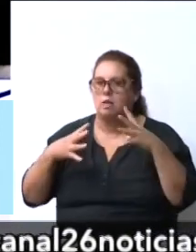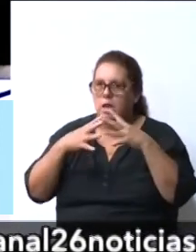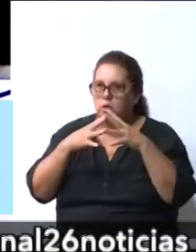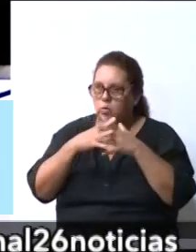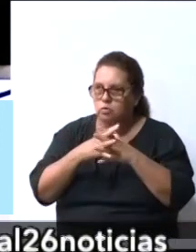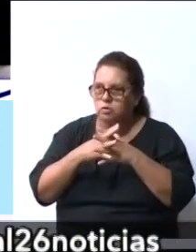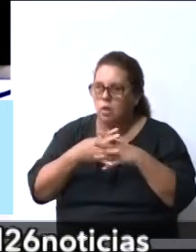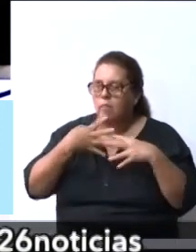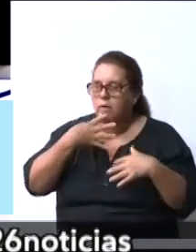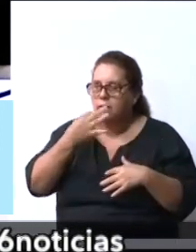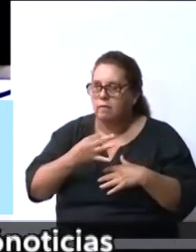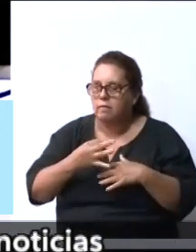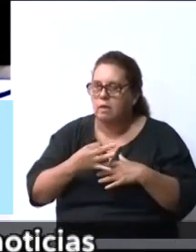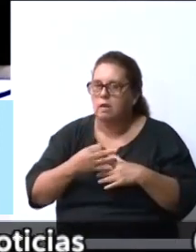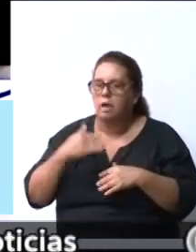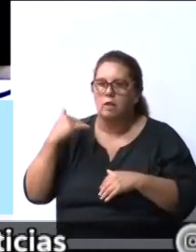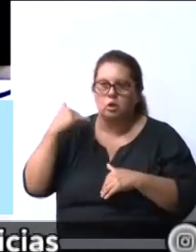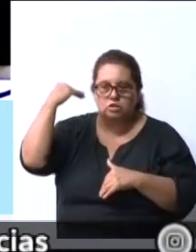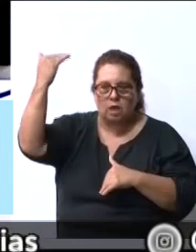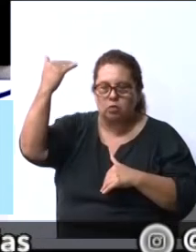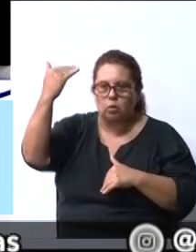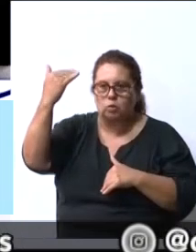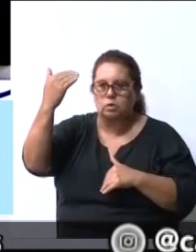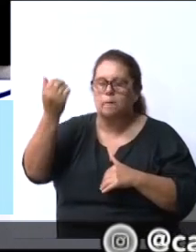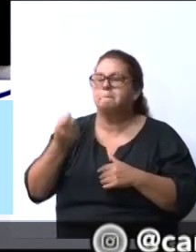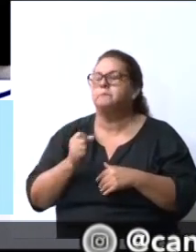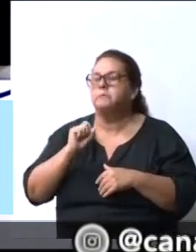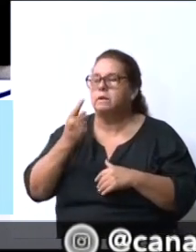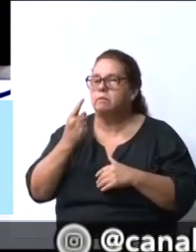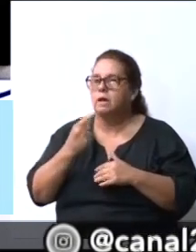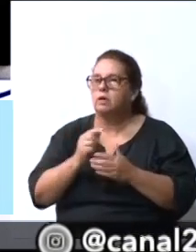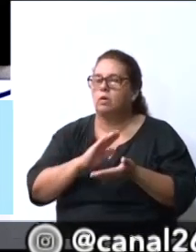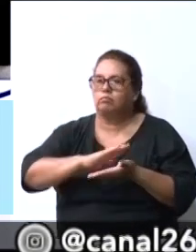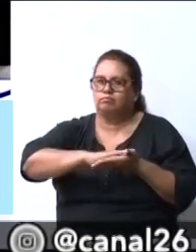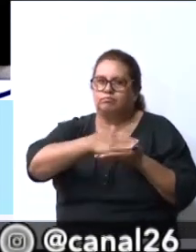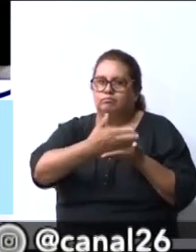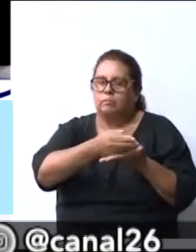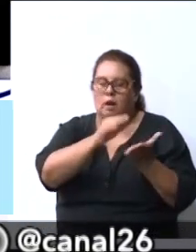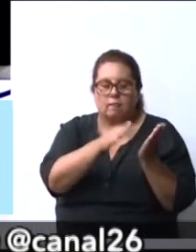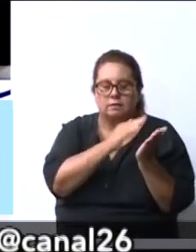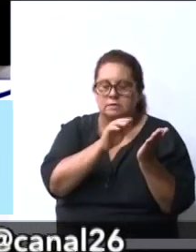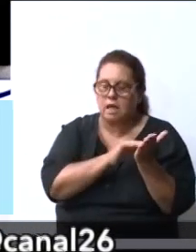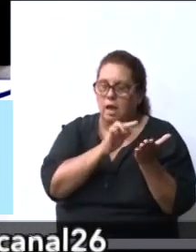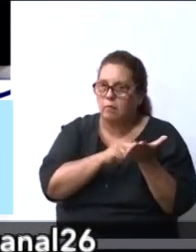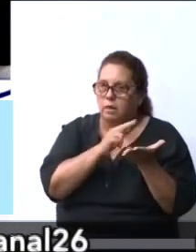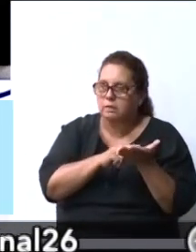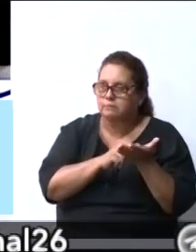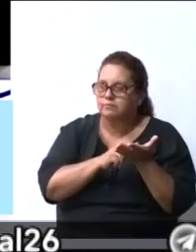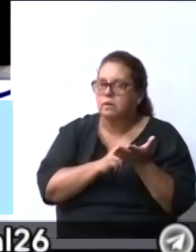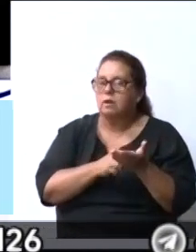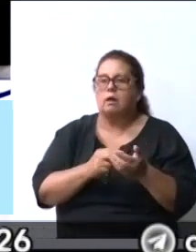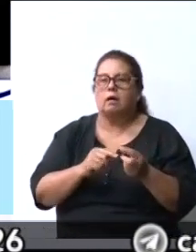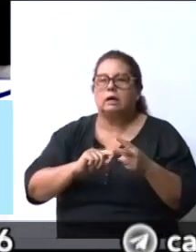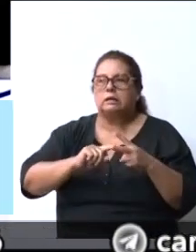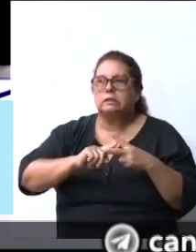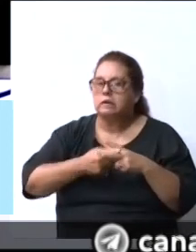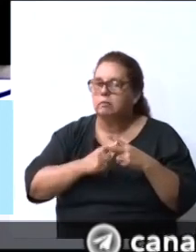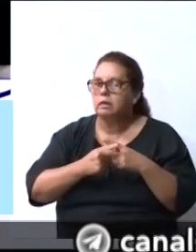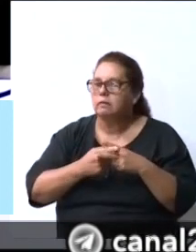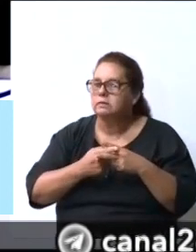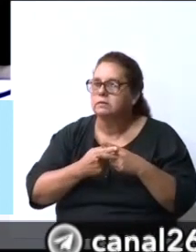con la tecnología, con el programa Más Simple, entregamos las tablets, los capacitamos en tecnología y en herramientas digitales para que puedan estar más